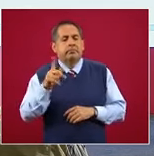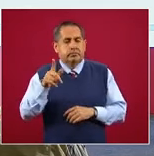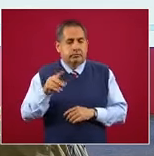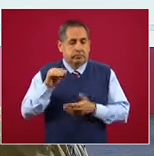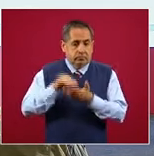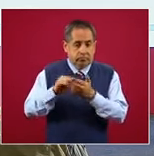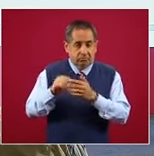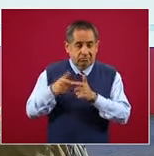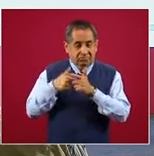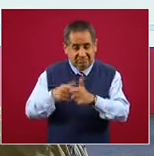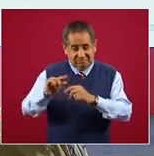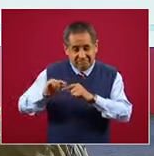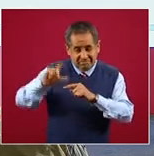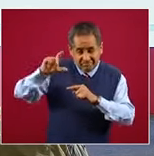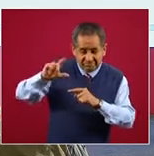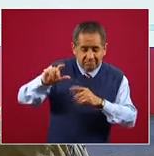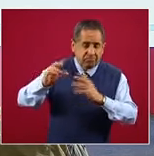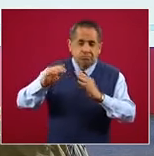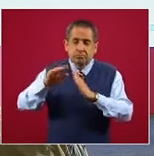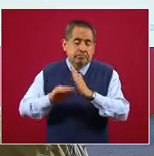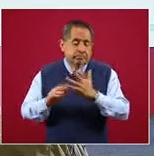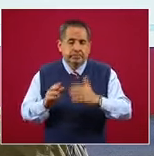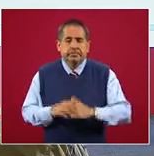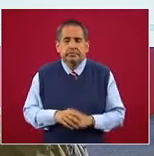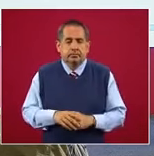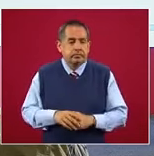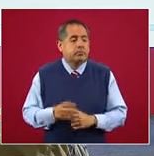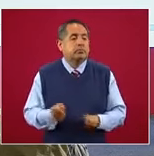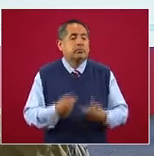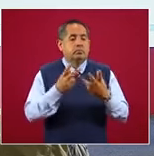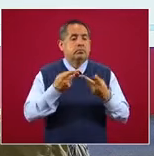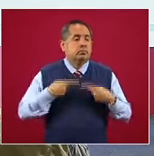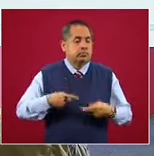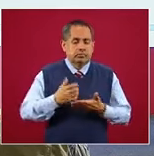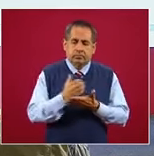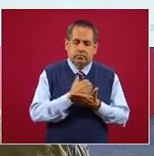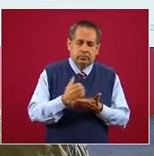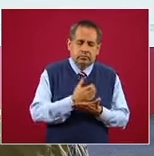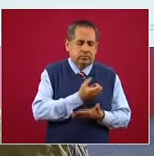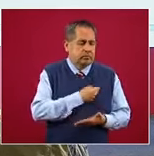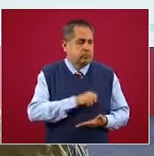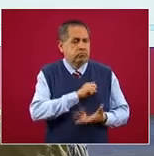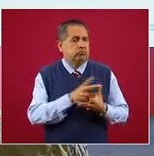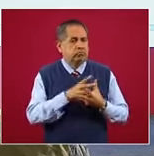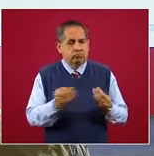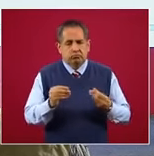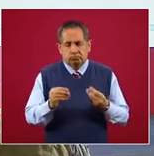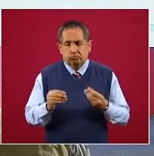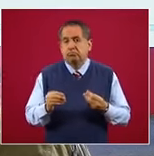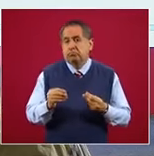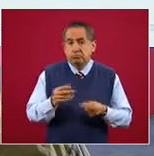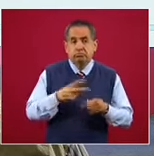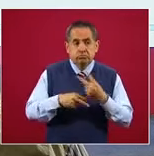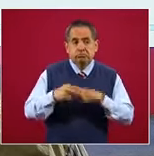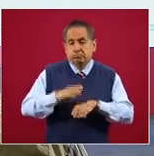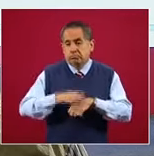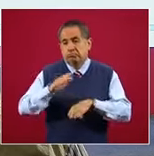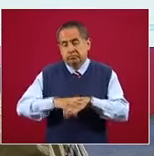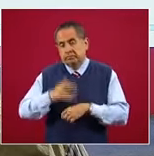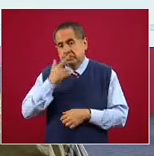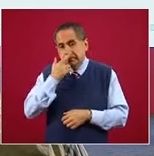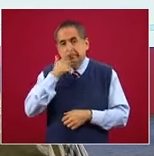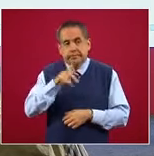sigue comportando en los siguientes días. Los casos recuperados han tenido sí un incremento y una tendencia importante